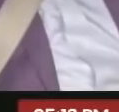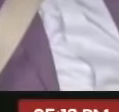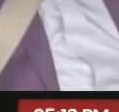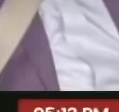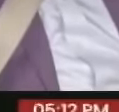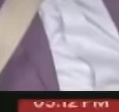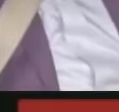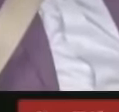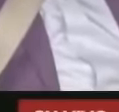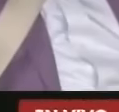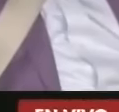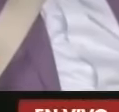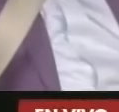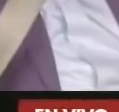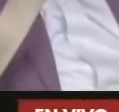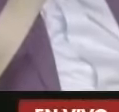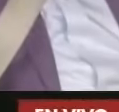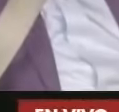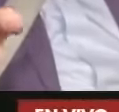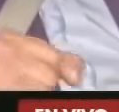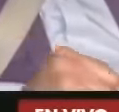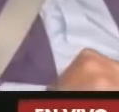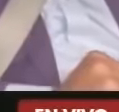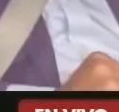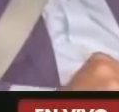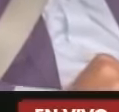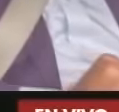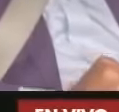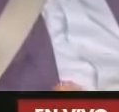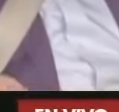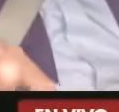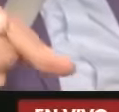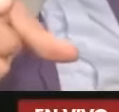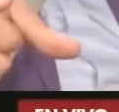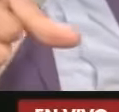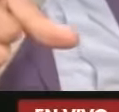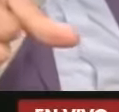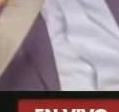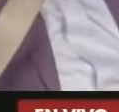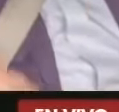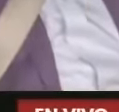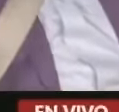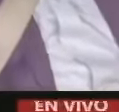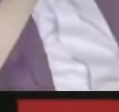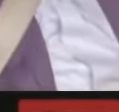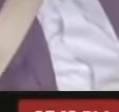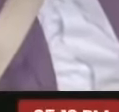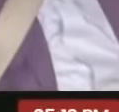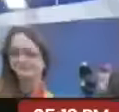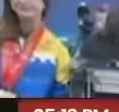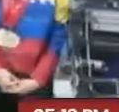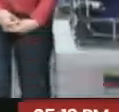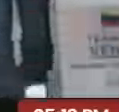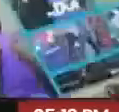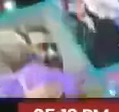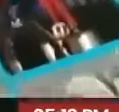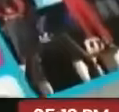Maduro Más Matiné, programa especial para la juventud. Vamos a ver Semana Presidencial, adelante.